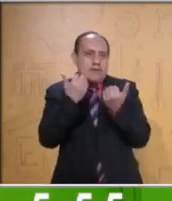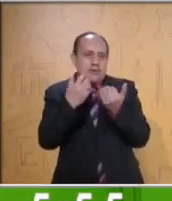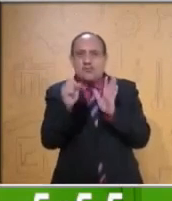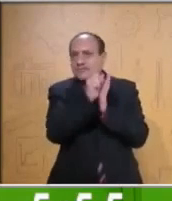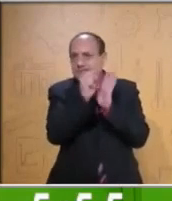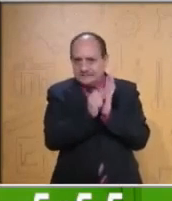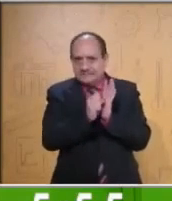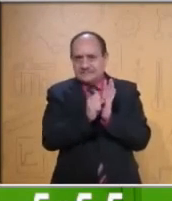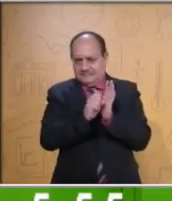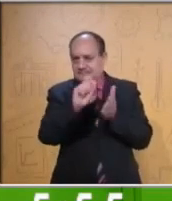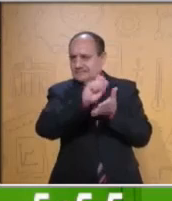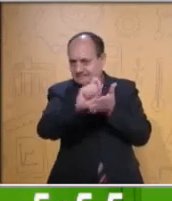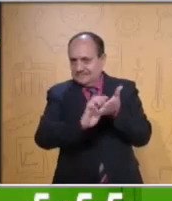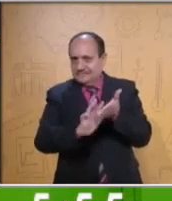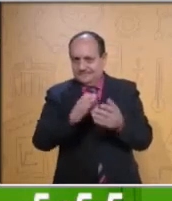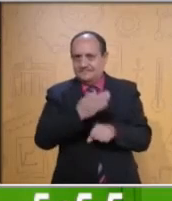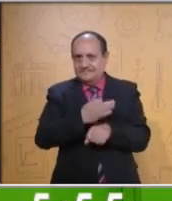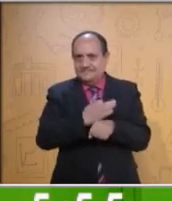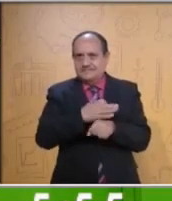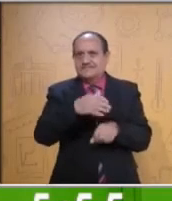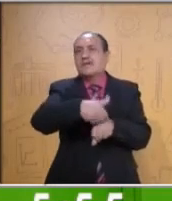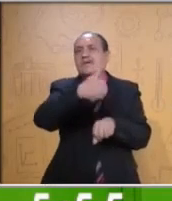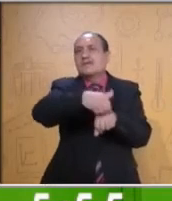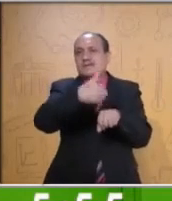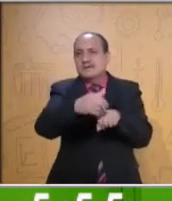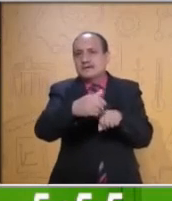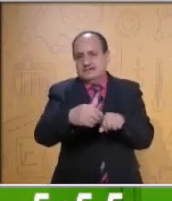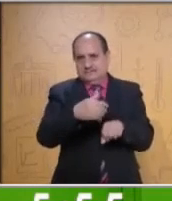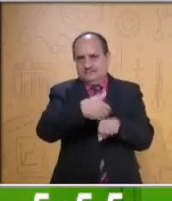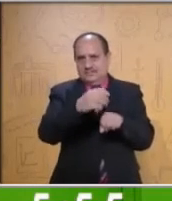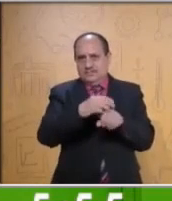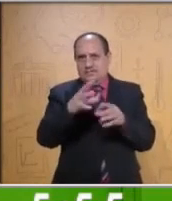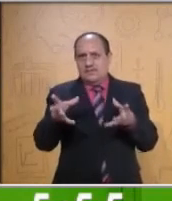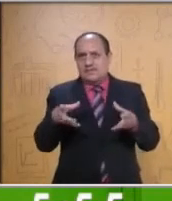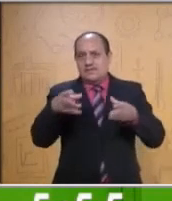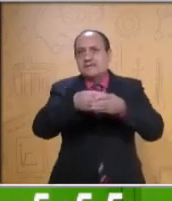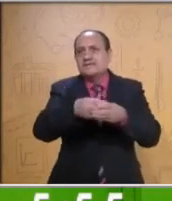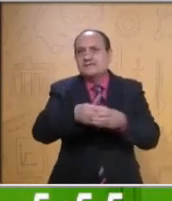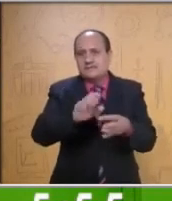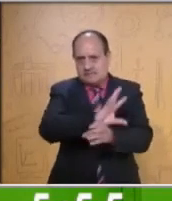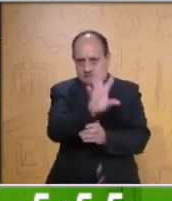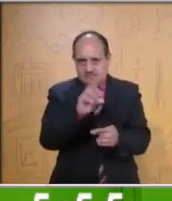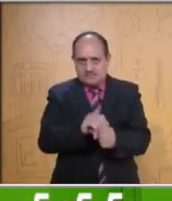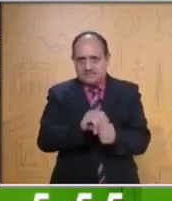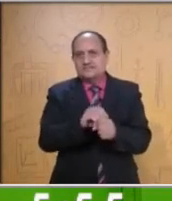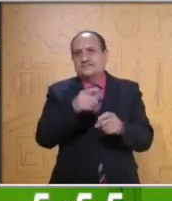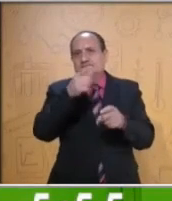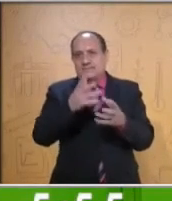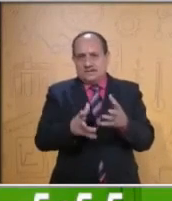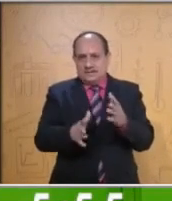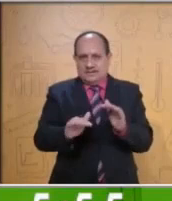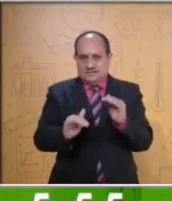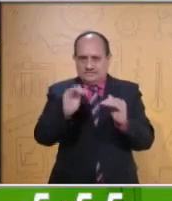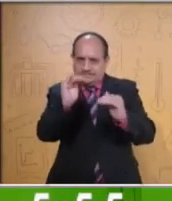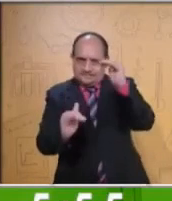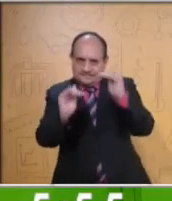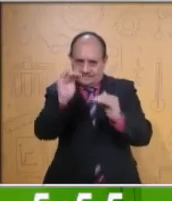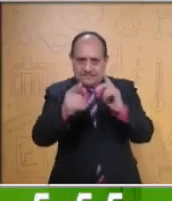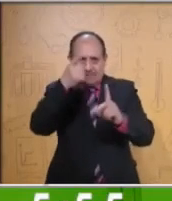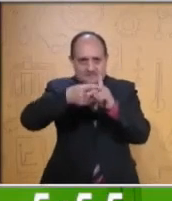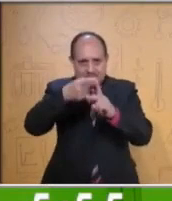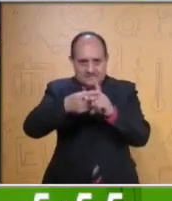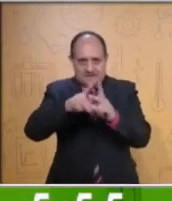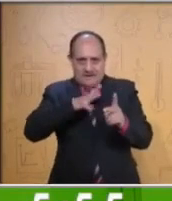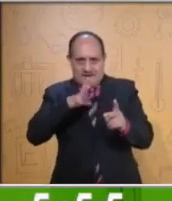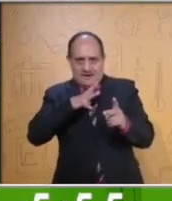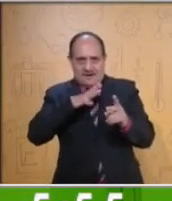poner ahorita. Es la cantidad promedio que los valores se desvían de la media aritmética. Y aquí yo voy a tener en